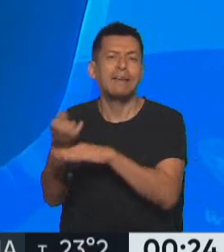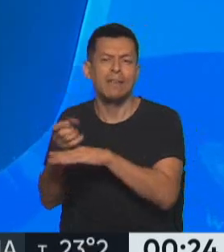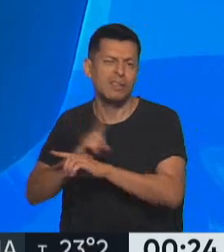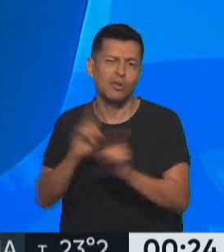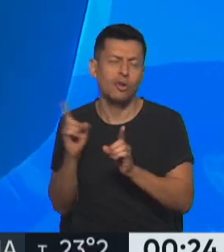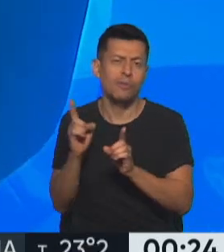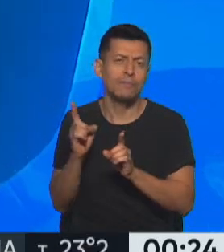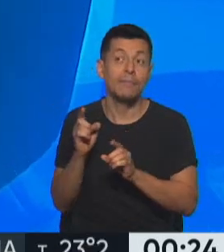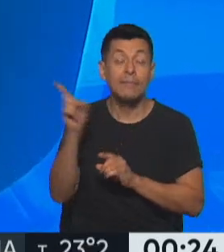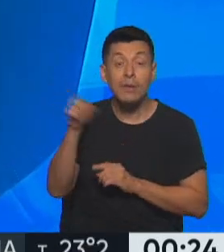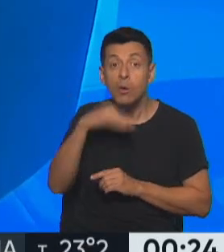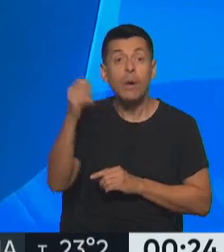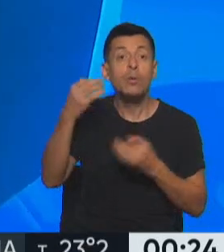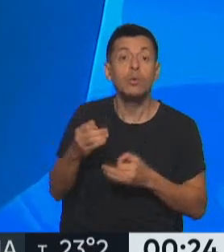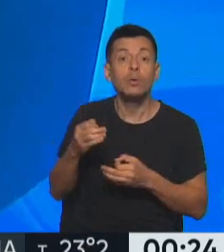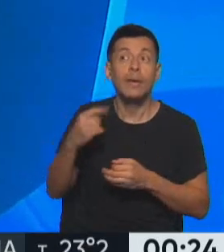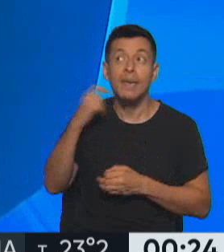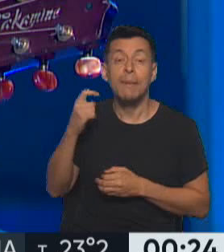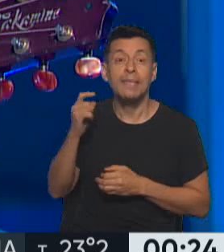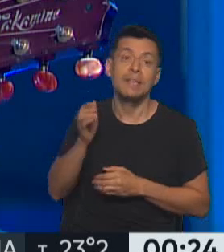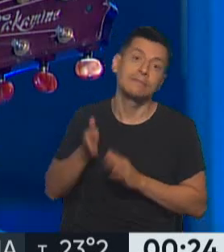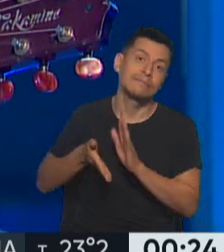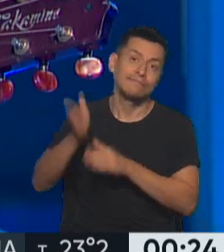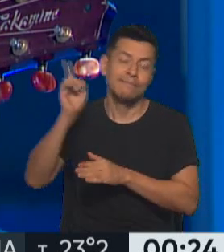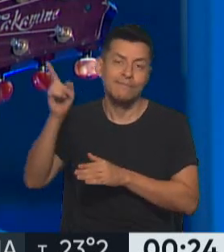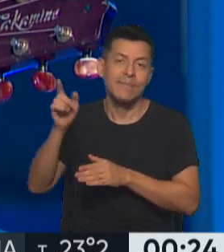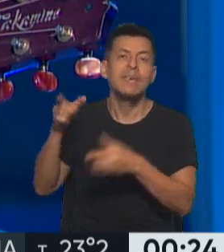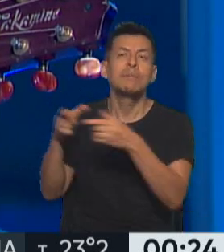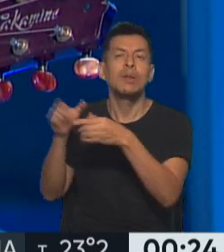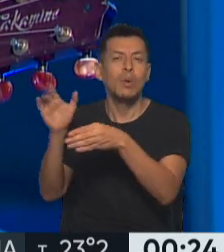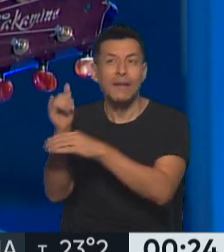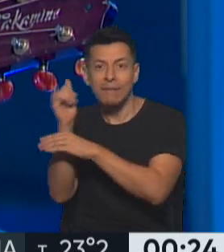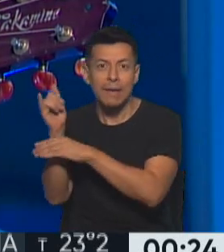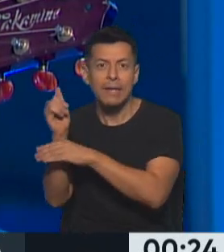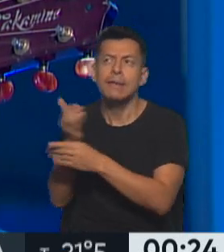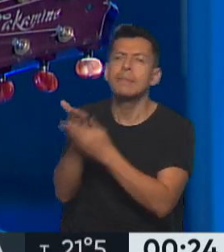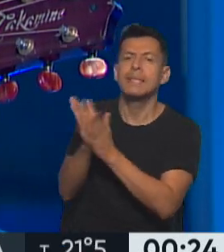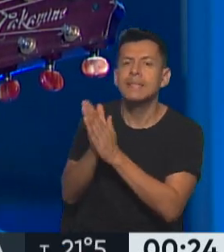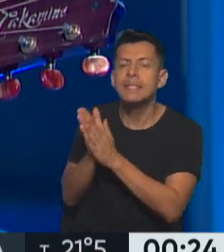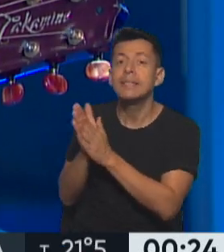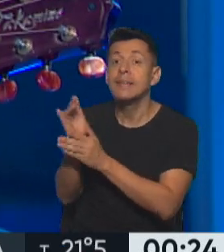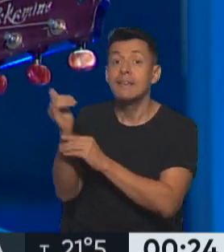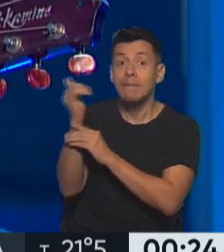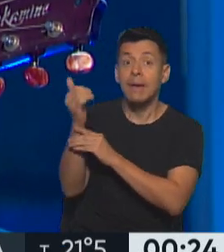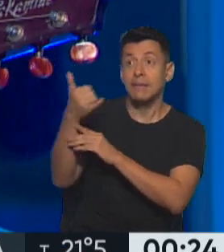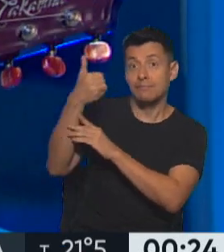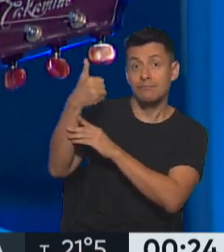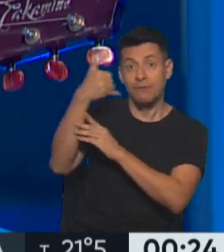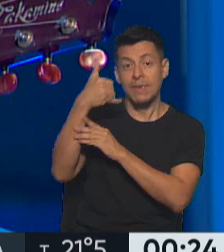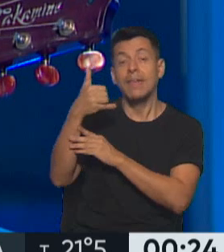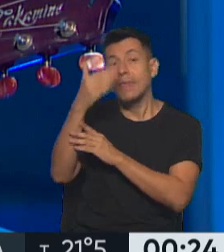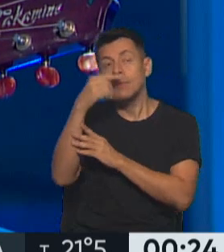filmando una película en España y le pedí si podía filmarse a él mismo, y después le pedí a Lorena, y la